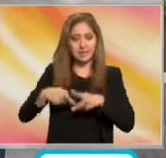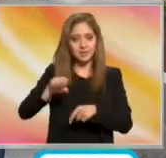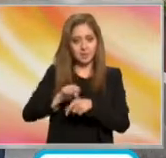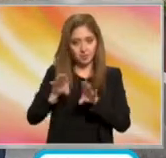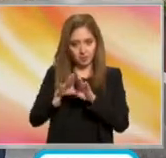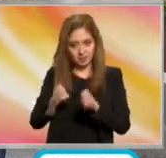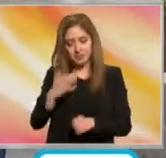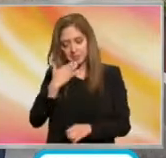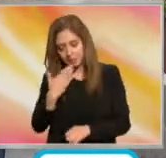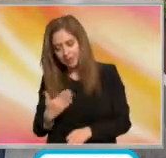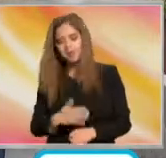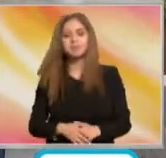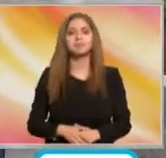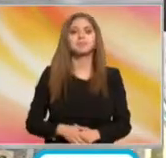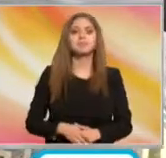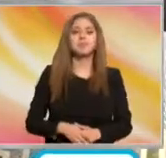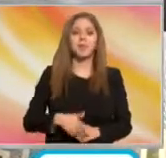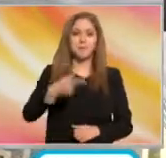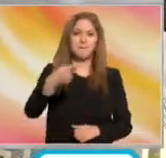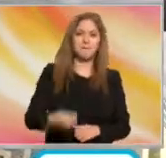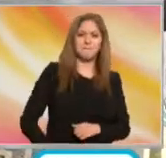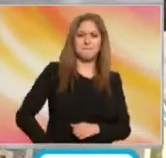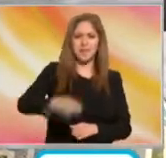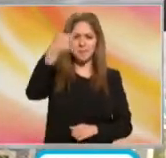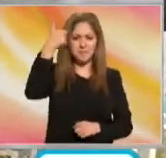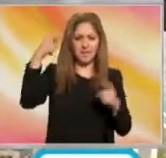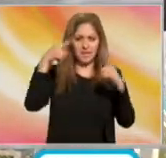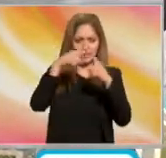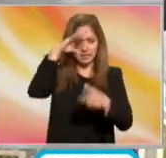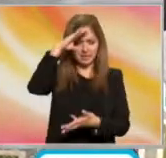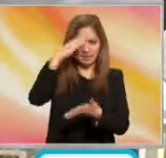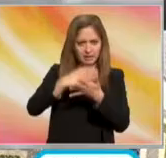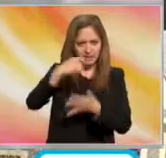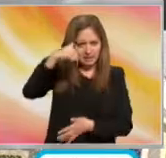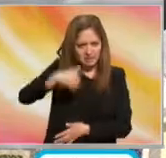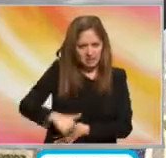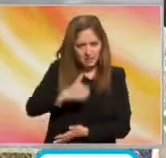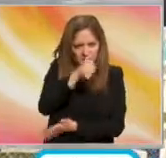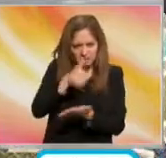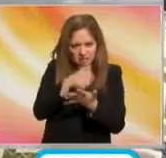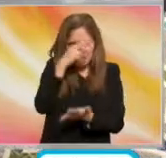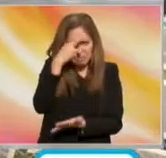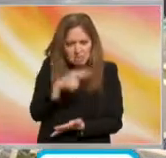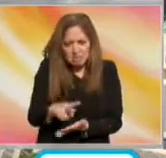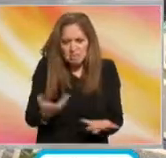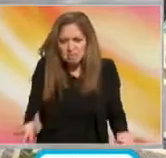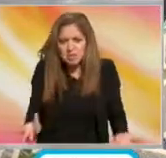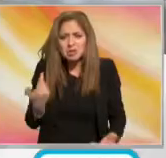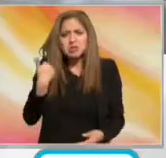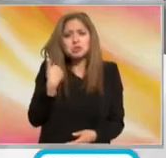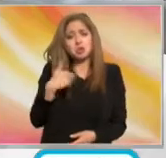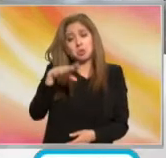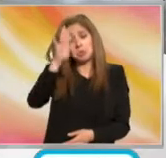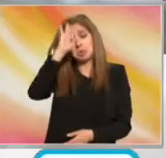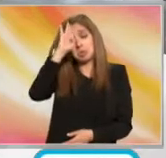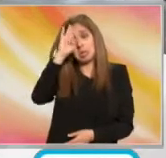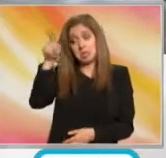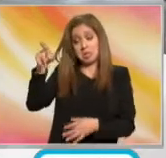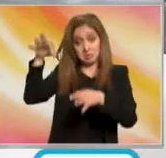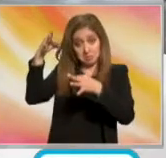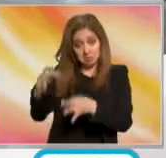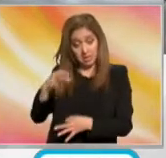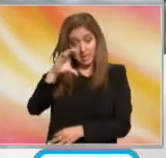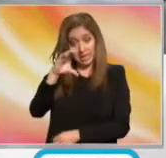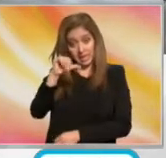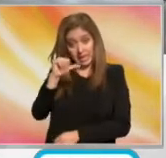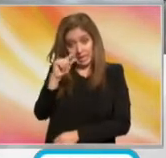bien. Qué Oye, bueno, Juan. El primer templo cristiano en la Ciudad de México, pues muchos nos hubiéramos imaginado que sería, si no bien la catedral, lo que